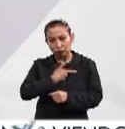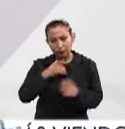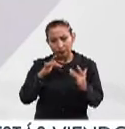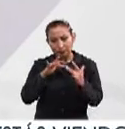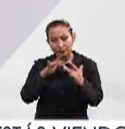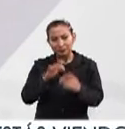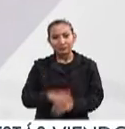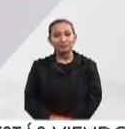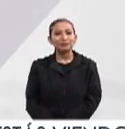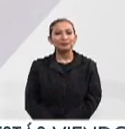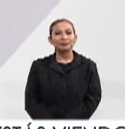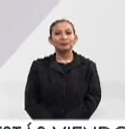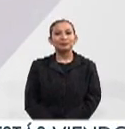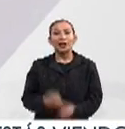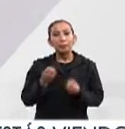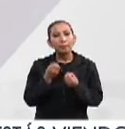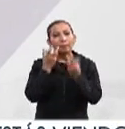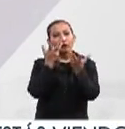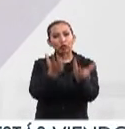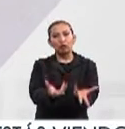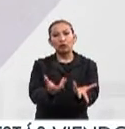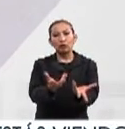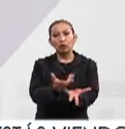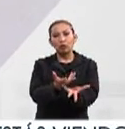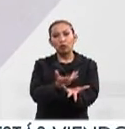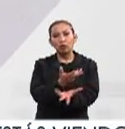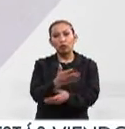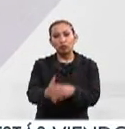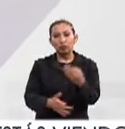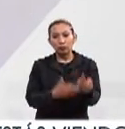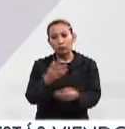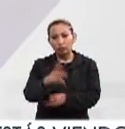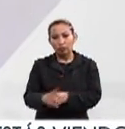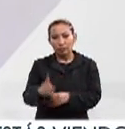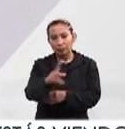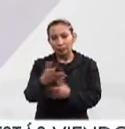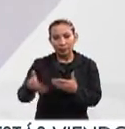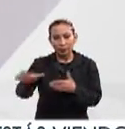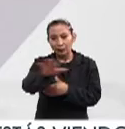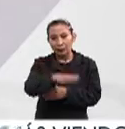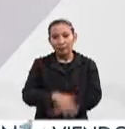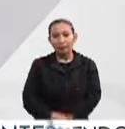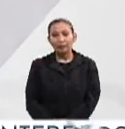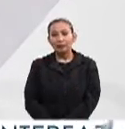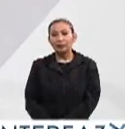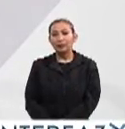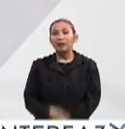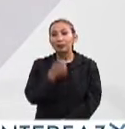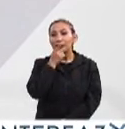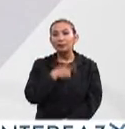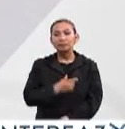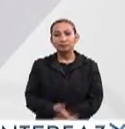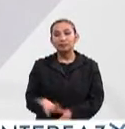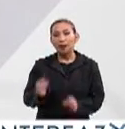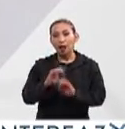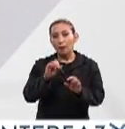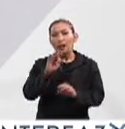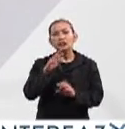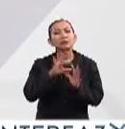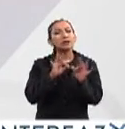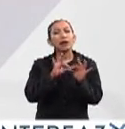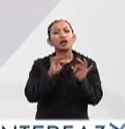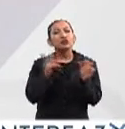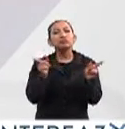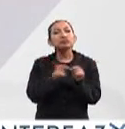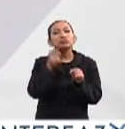ustedes. Gracias. Compartir con el público. Dime. Así es, Marisol, pues platícanos